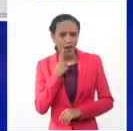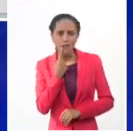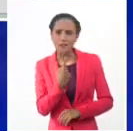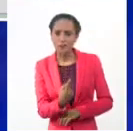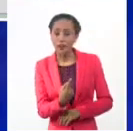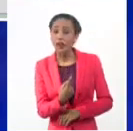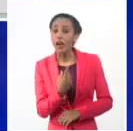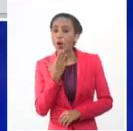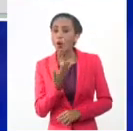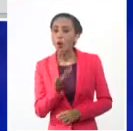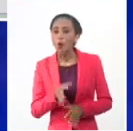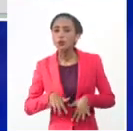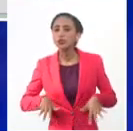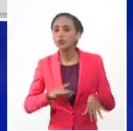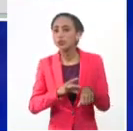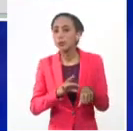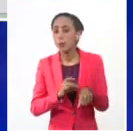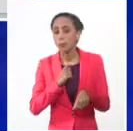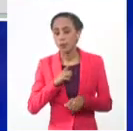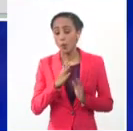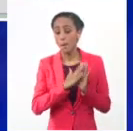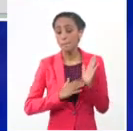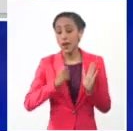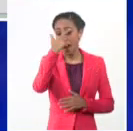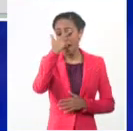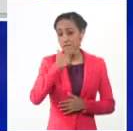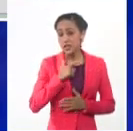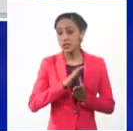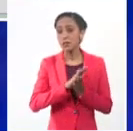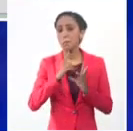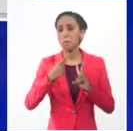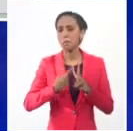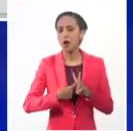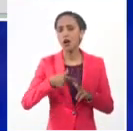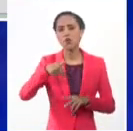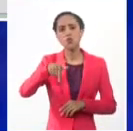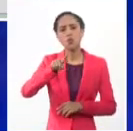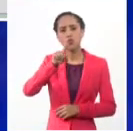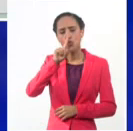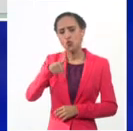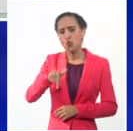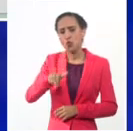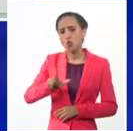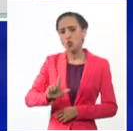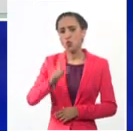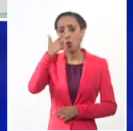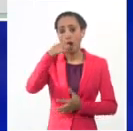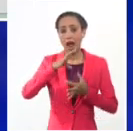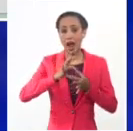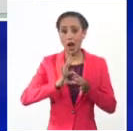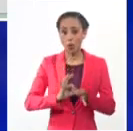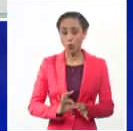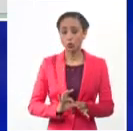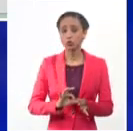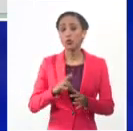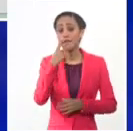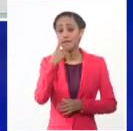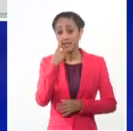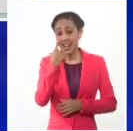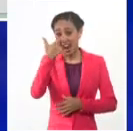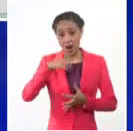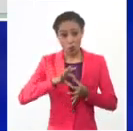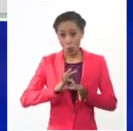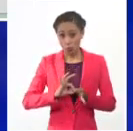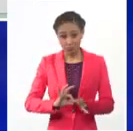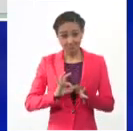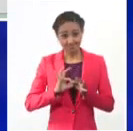partir del mes de abril, mayo, junio, julio, agosto, fue el acme, la cifra